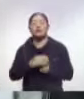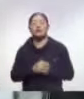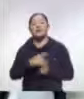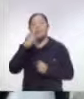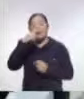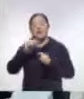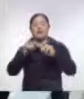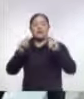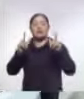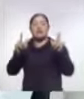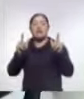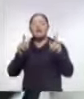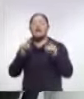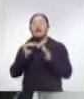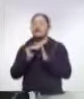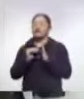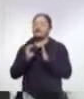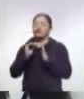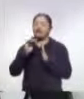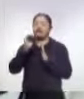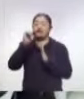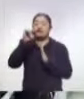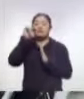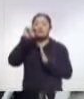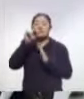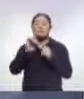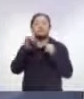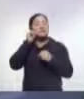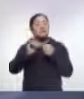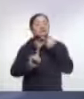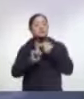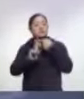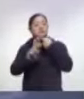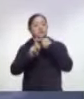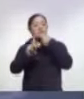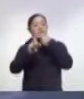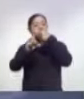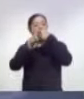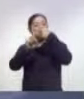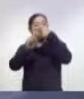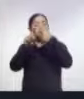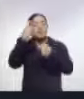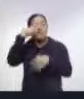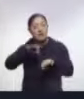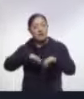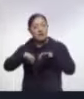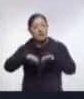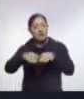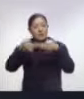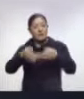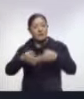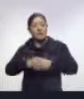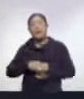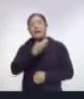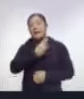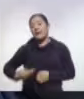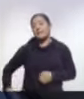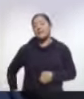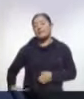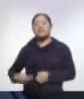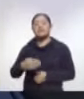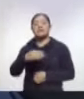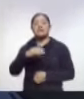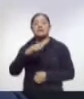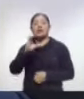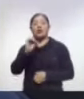plano nacional como una de las entidades que registra números positivos en la generación de empleos formales. El presidente de la Coparmex en Tlaxcala,